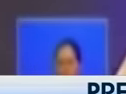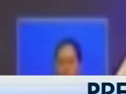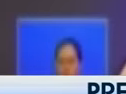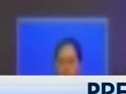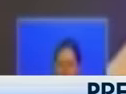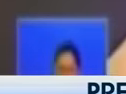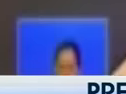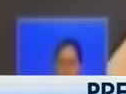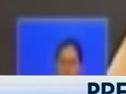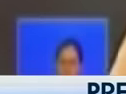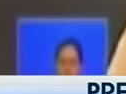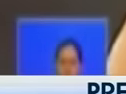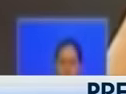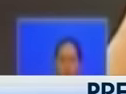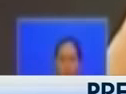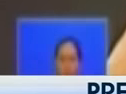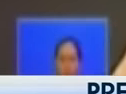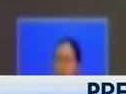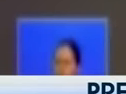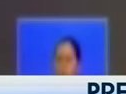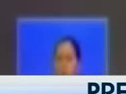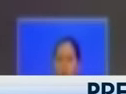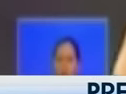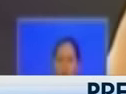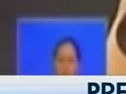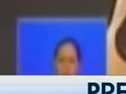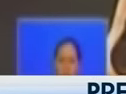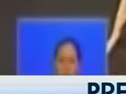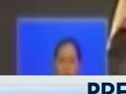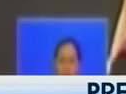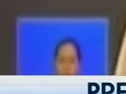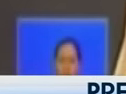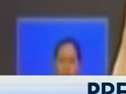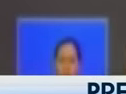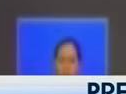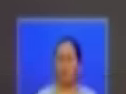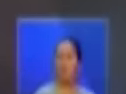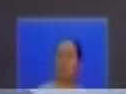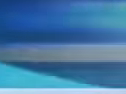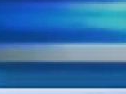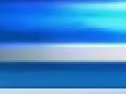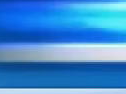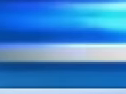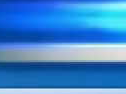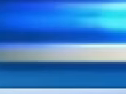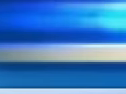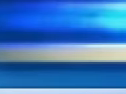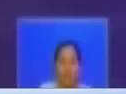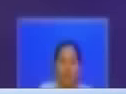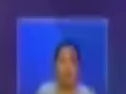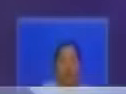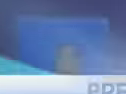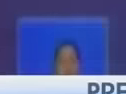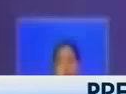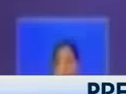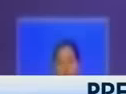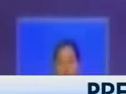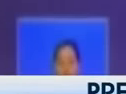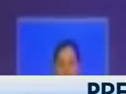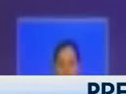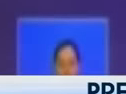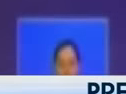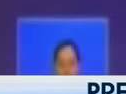y aprovechar las oportunidades que ha dado el pueblo ecuatoriano. Nos estamos aburguesando, Augusto. Sobre el IES. Y un informe